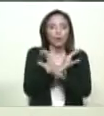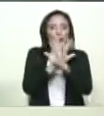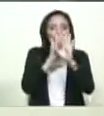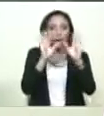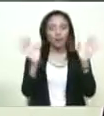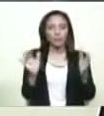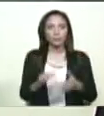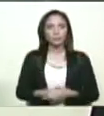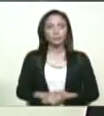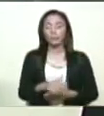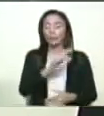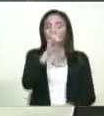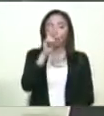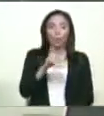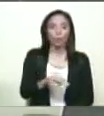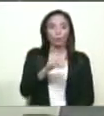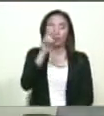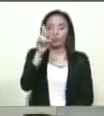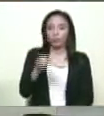diariamente